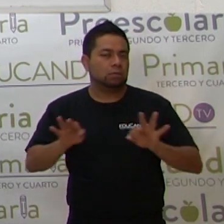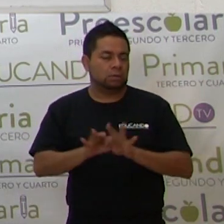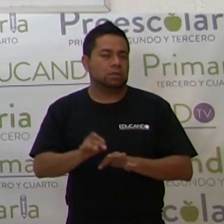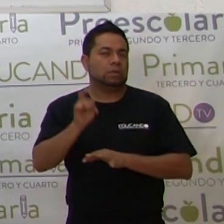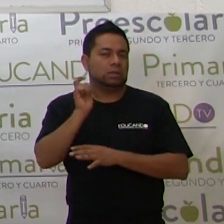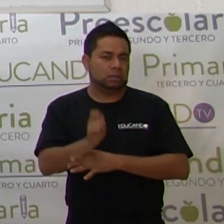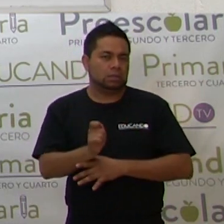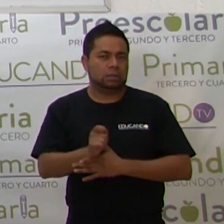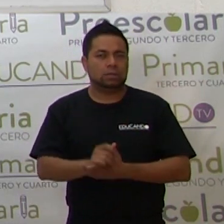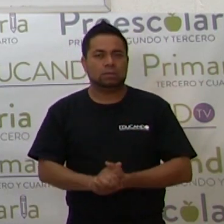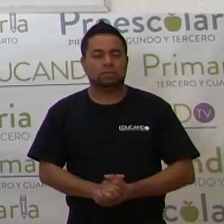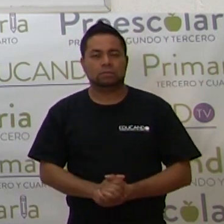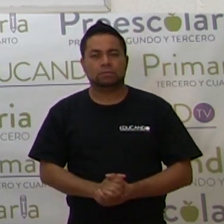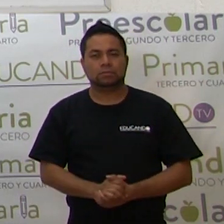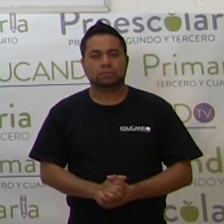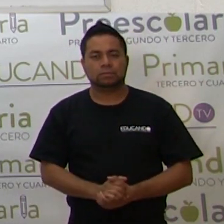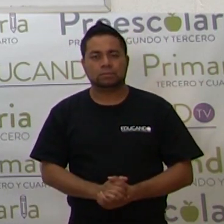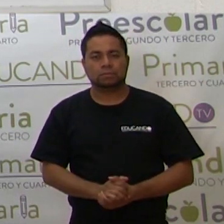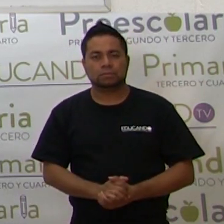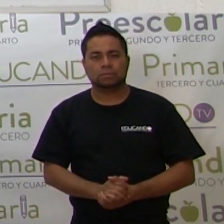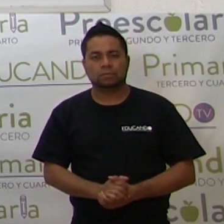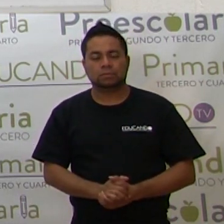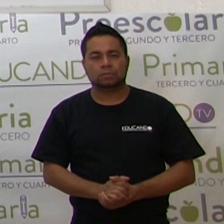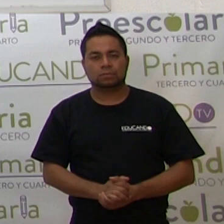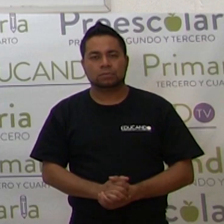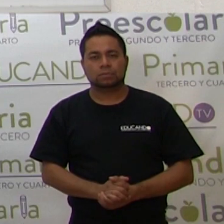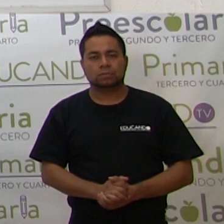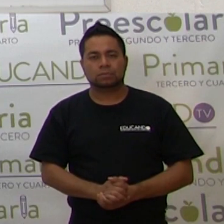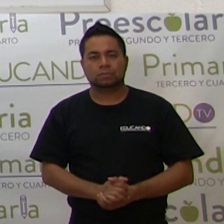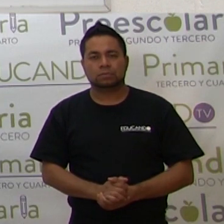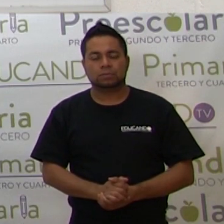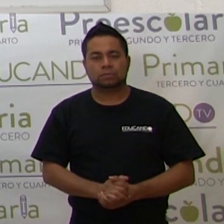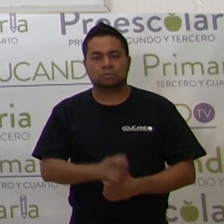refiero a lo que es la